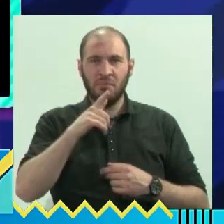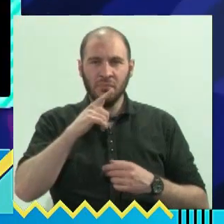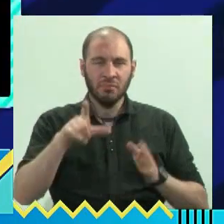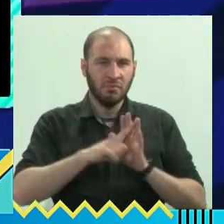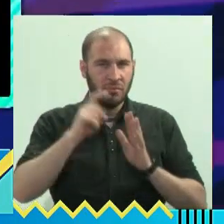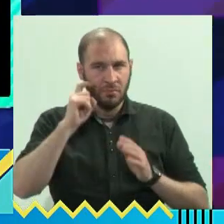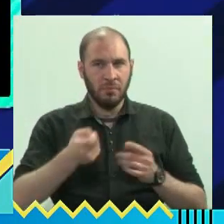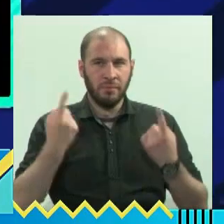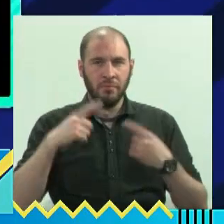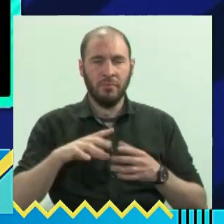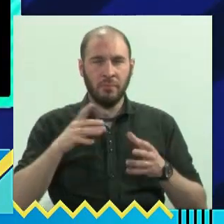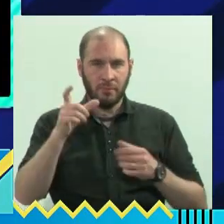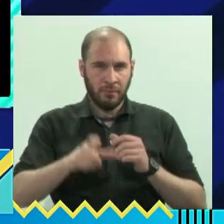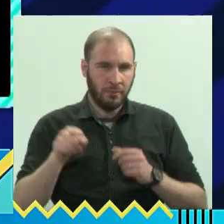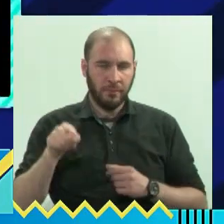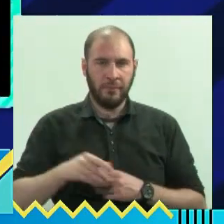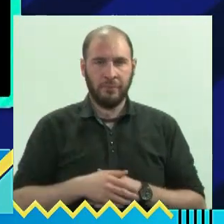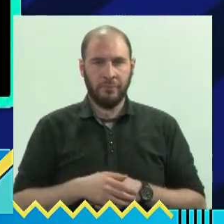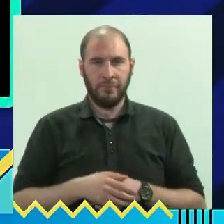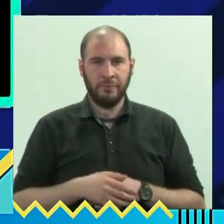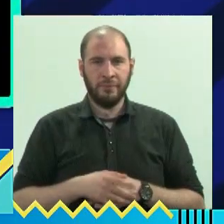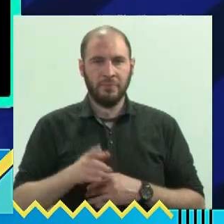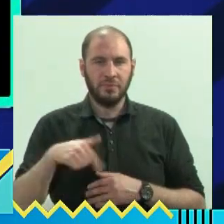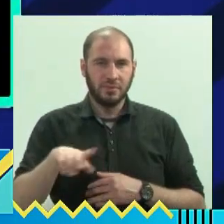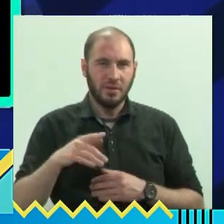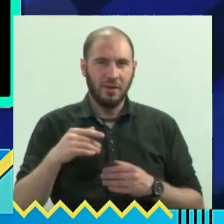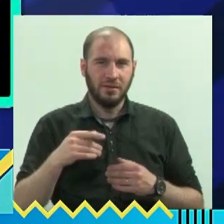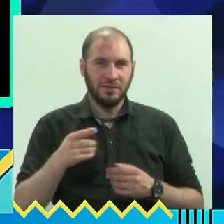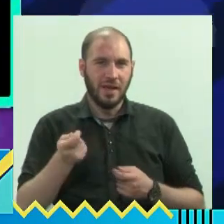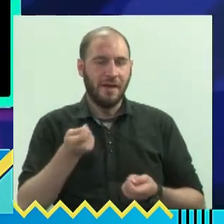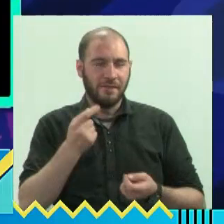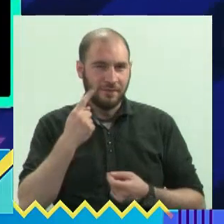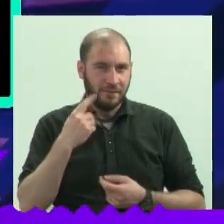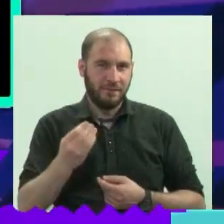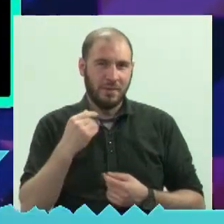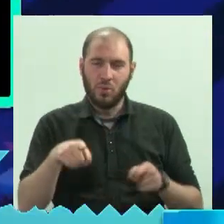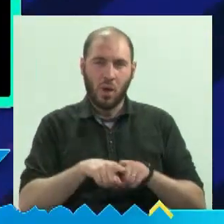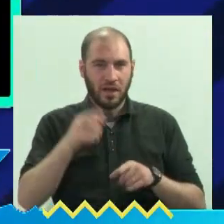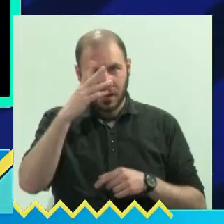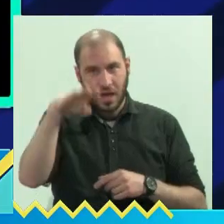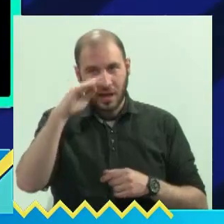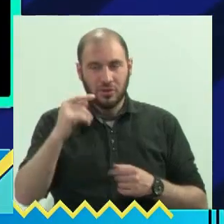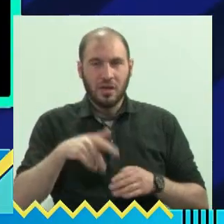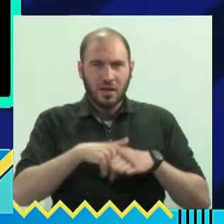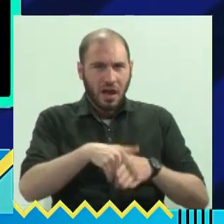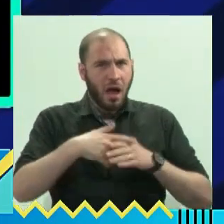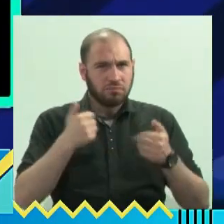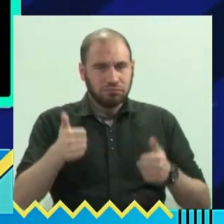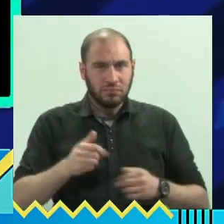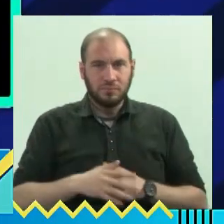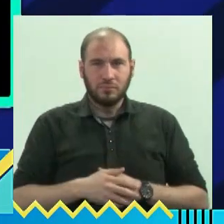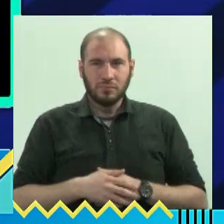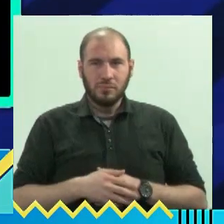de la ley, pero eran estos tipos que, digamos, tenían todas las destrezas del gaucho, digamos, el buen jinete, bueno con las